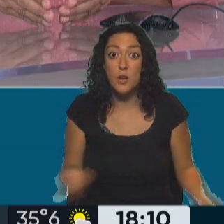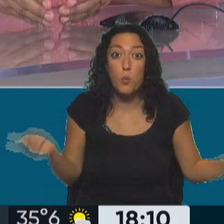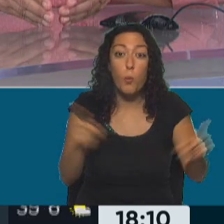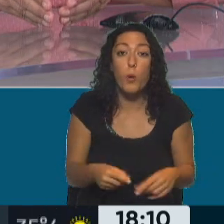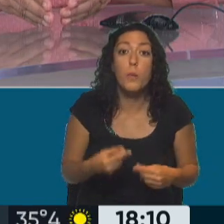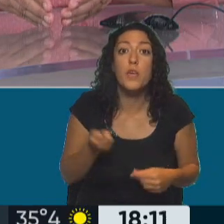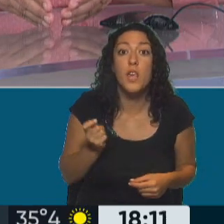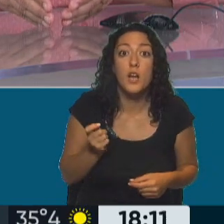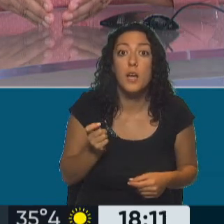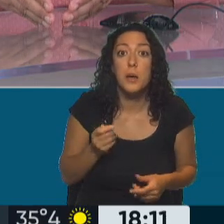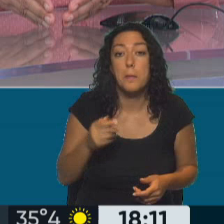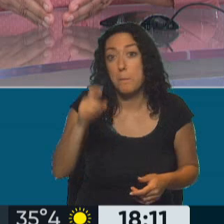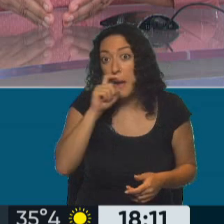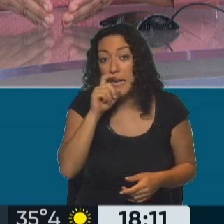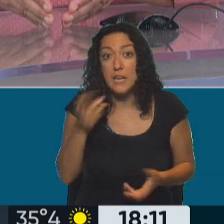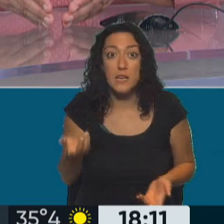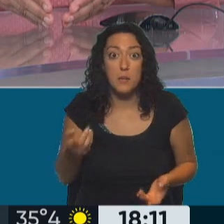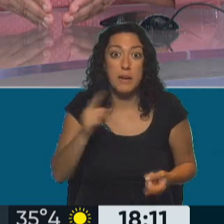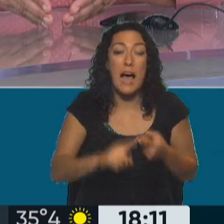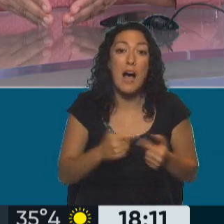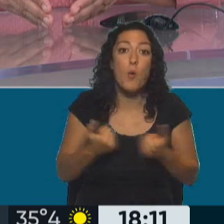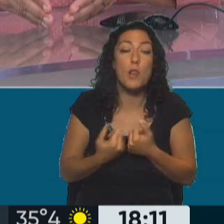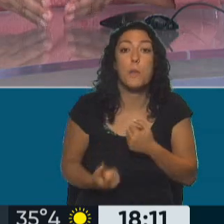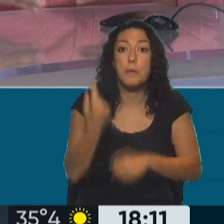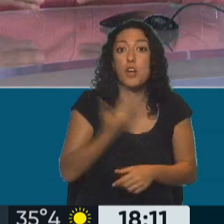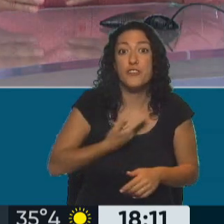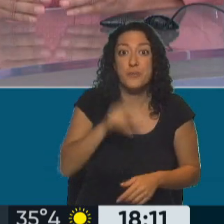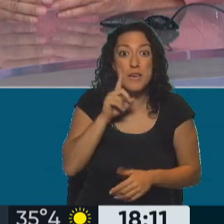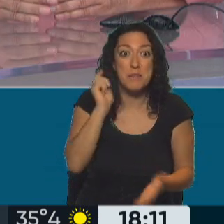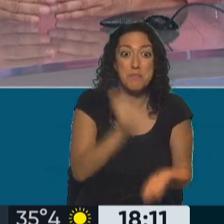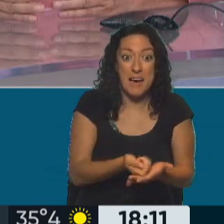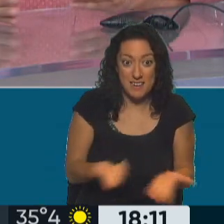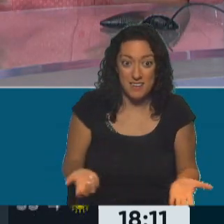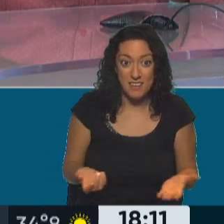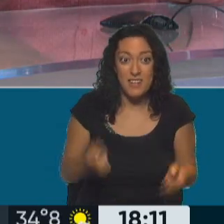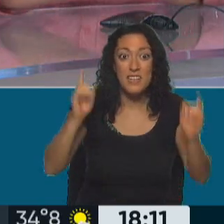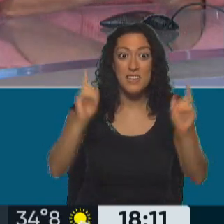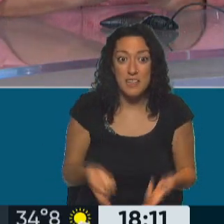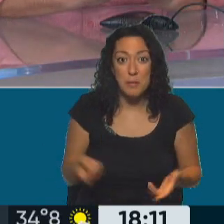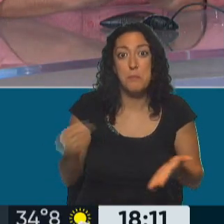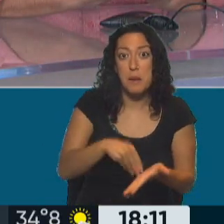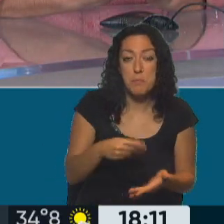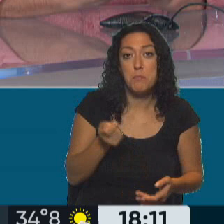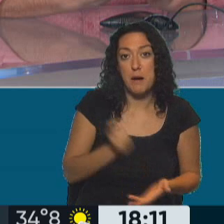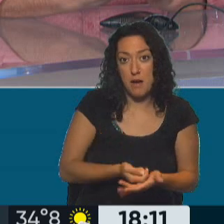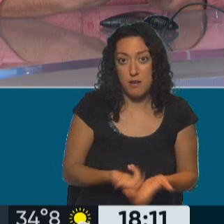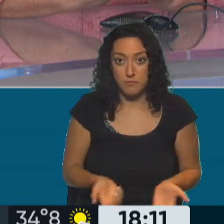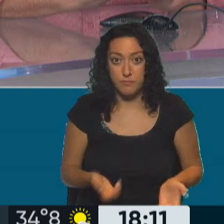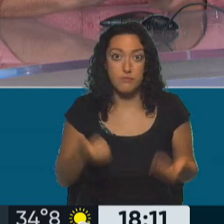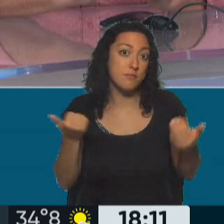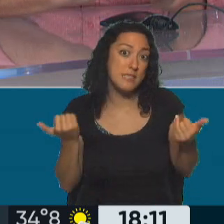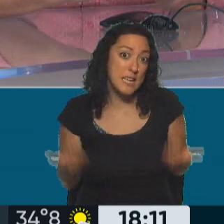macri para cumplir el primer acuerdo con el fondo que se hizo pagaron Incluso un poquito más de lo que señora Entonces